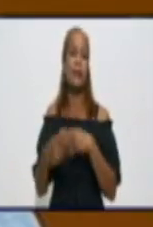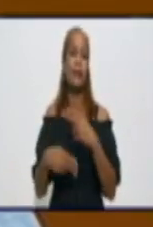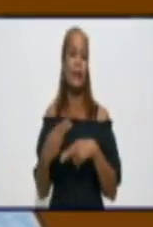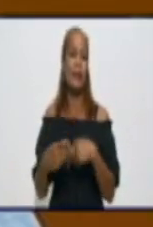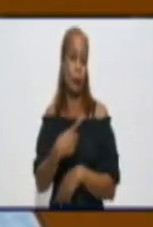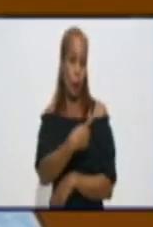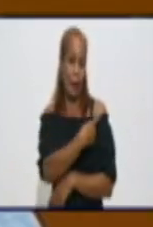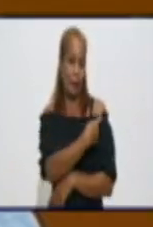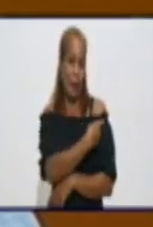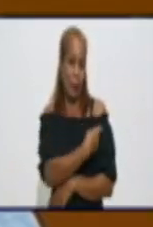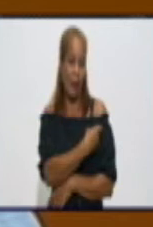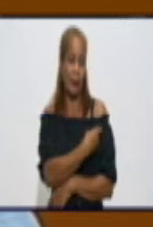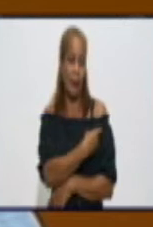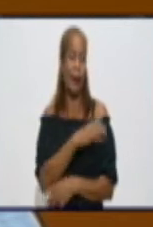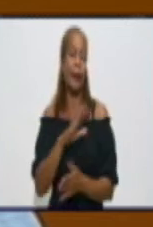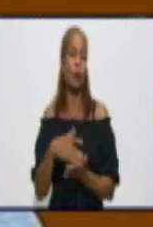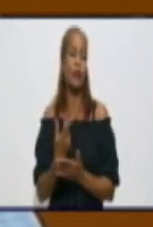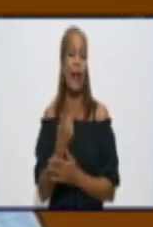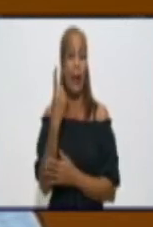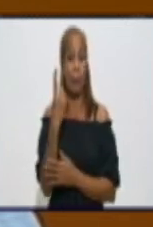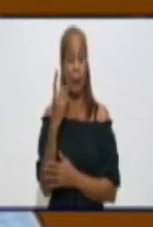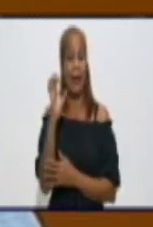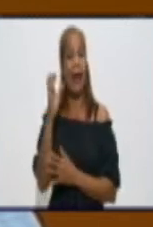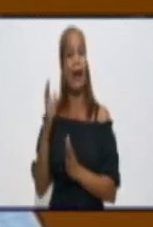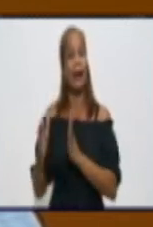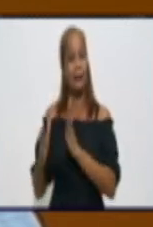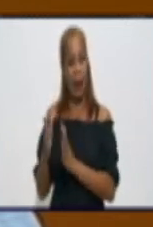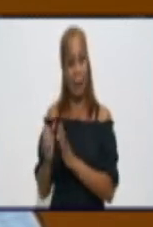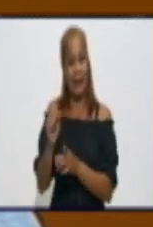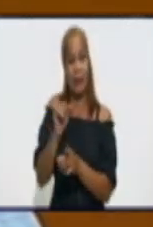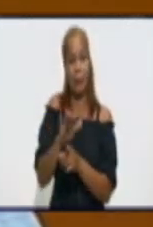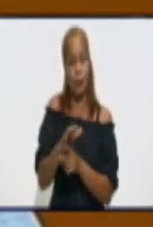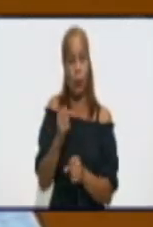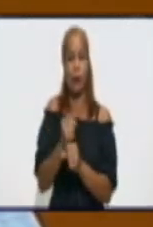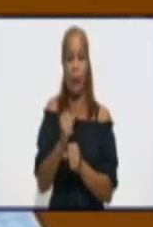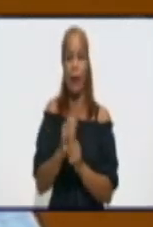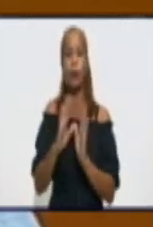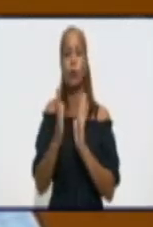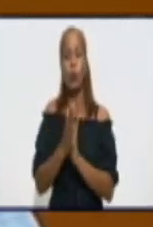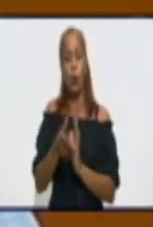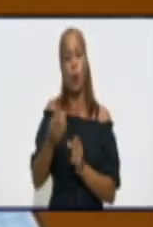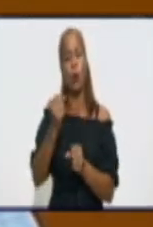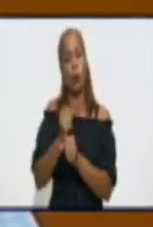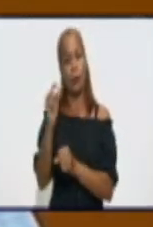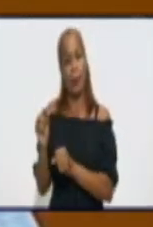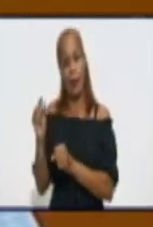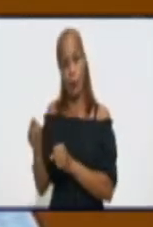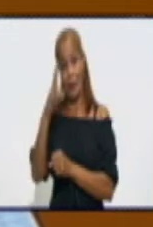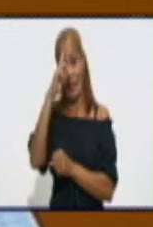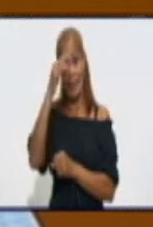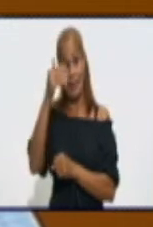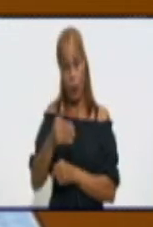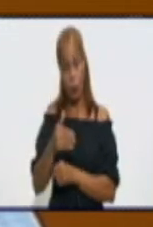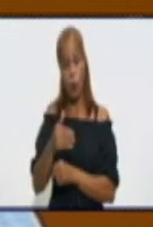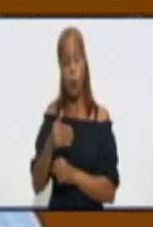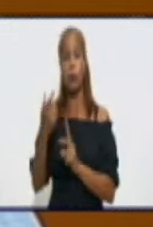etapa que se comenzó a trabajar con todos los trabajadores de salud y los de Biocubafarma, que ahí están incluidos los de Encomet y